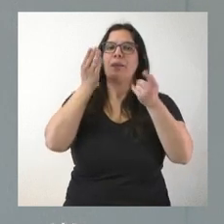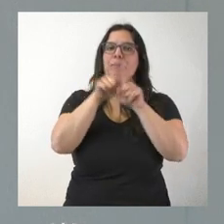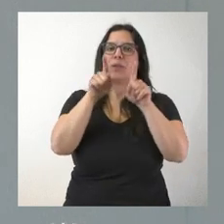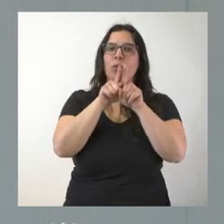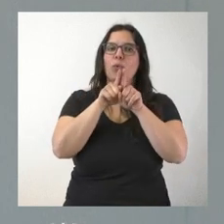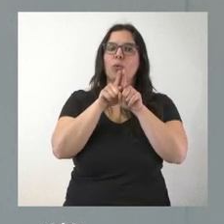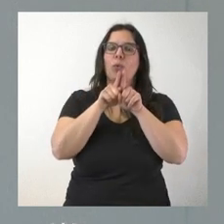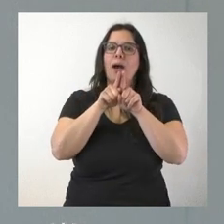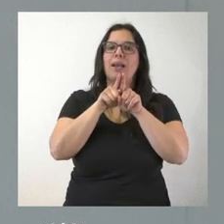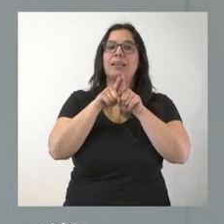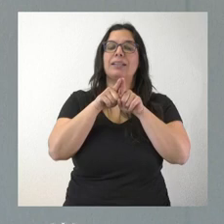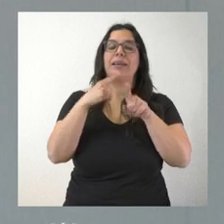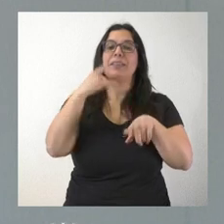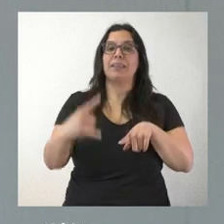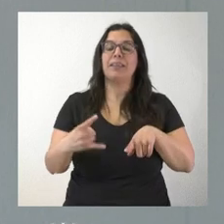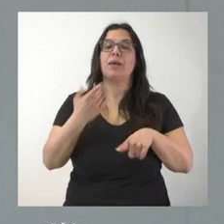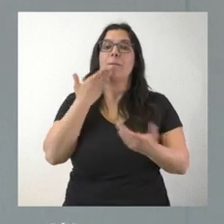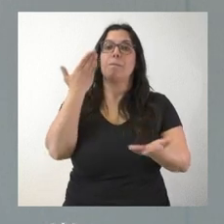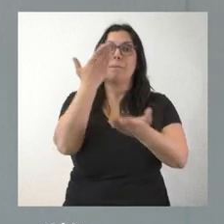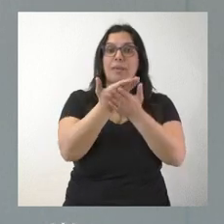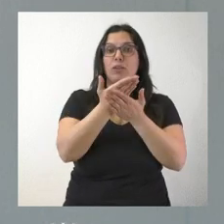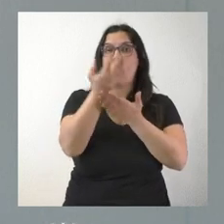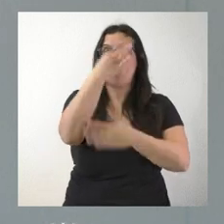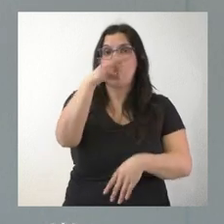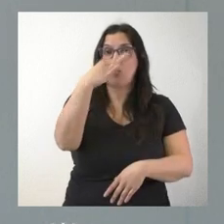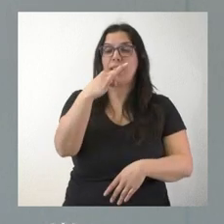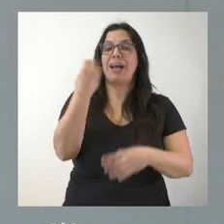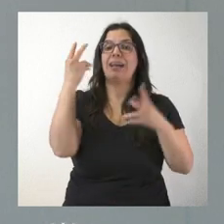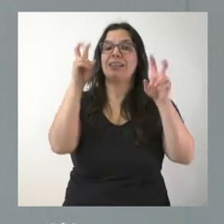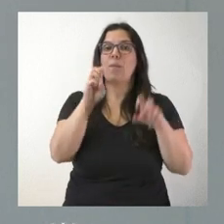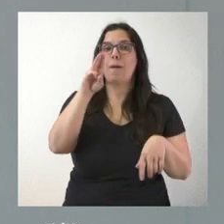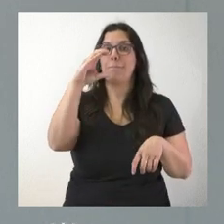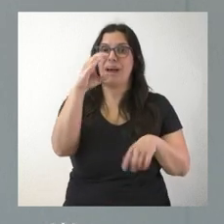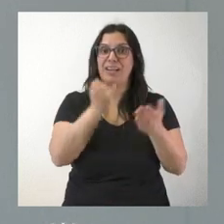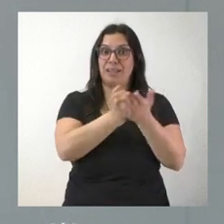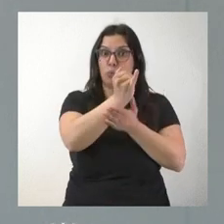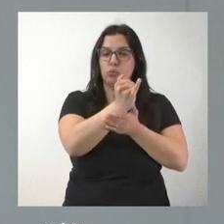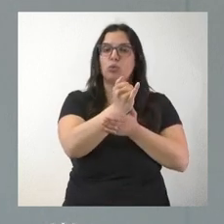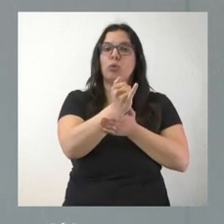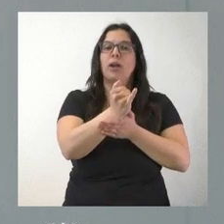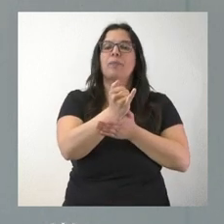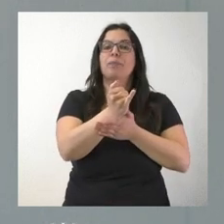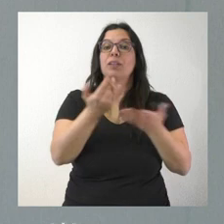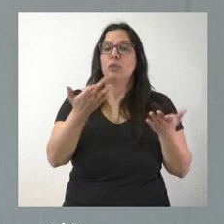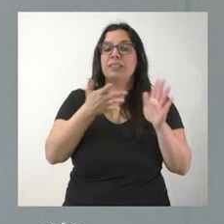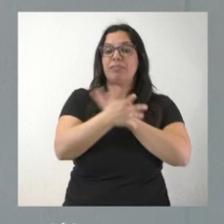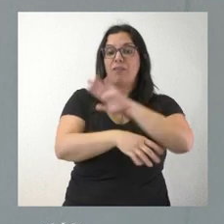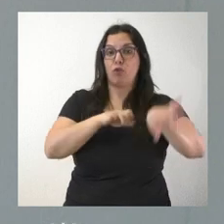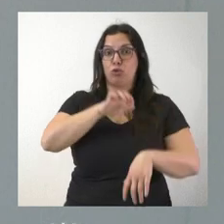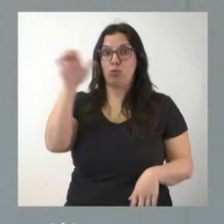de la solicitud única de las ayudas de la pac en esta campaña este servicio va a facilitar que estos fondos europeos en este caso de la